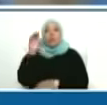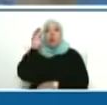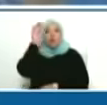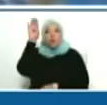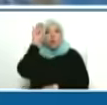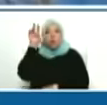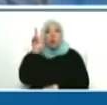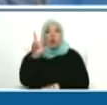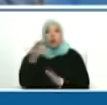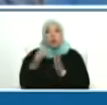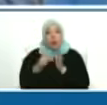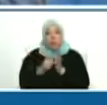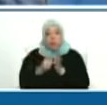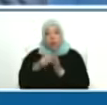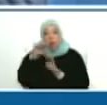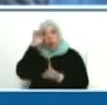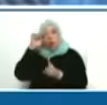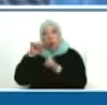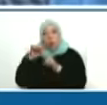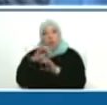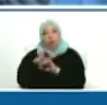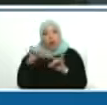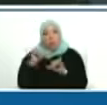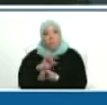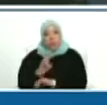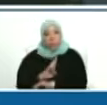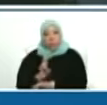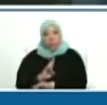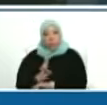de misiones socialistas.